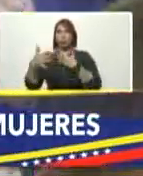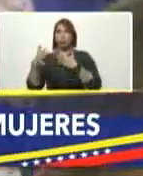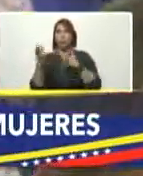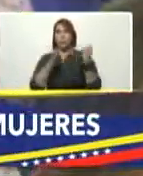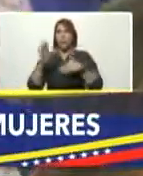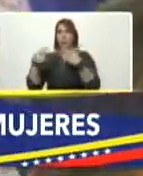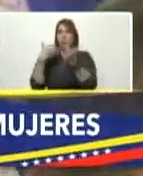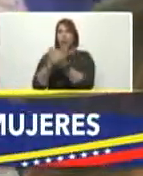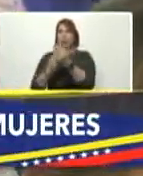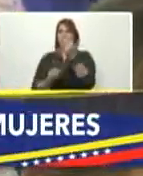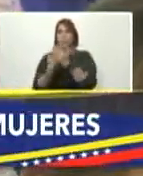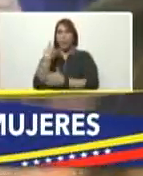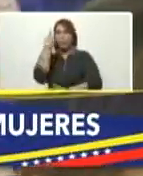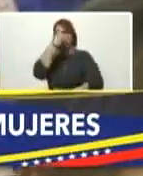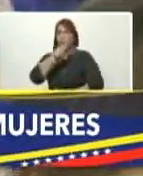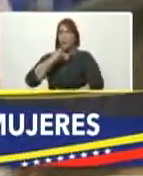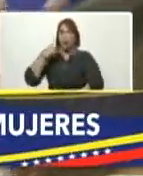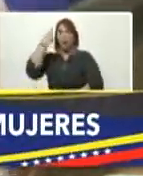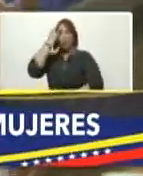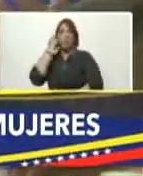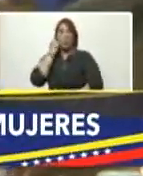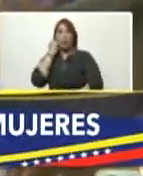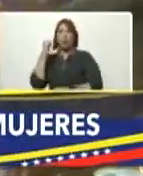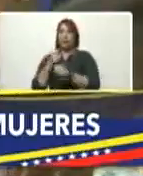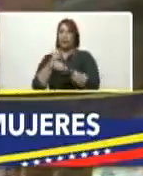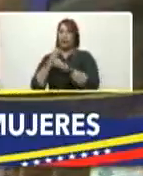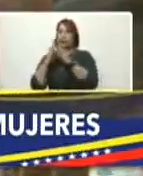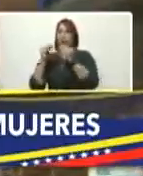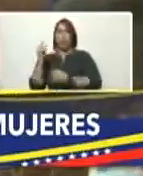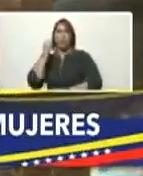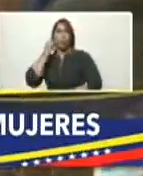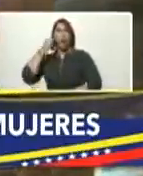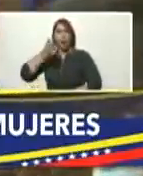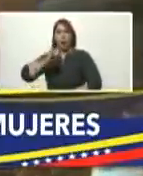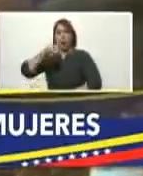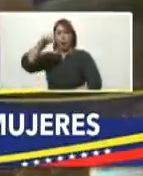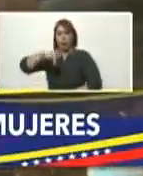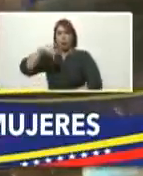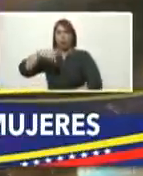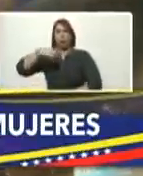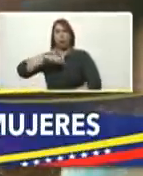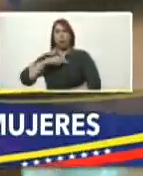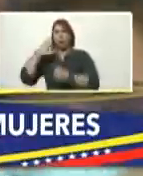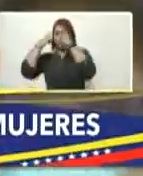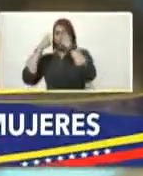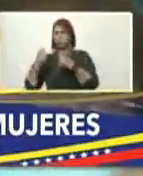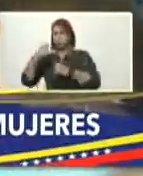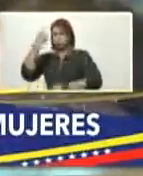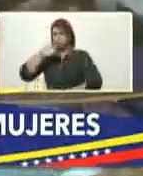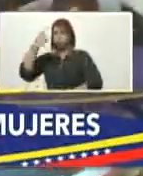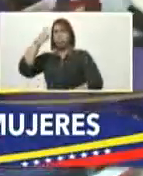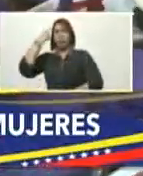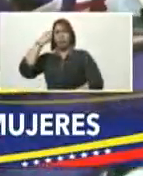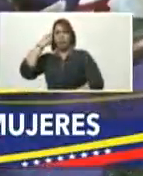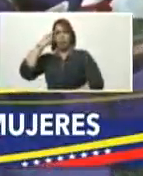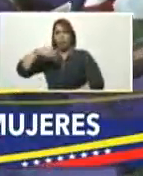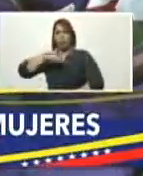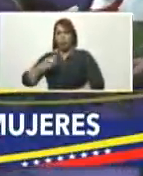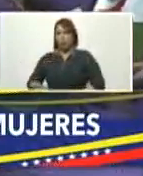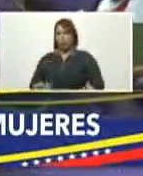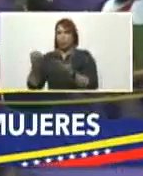mayo con rostro de mujer trabajadora. Que todas las mujeres que estamos aquí estamos convencidas de lo que vamos a poner